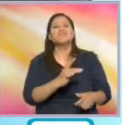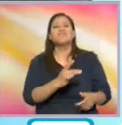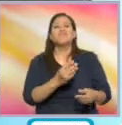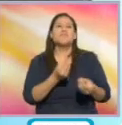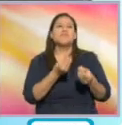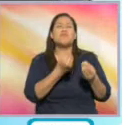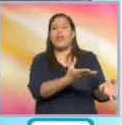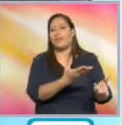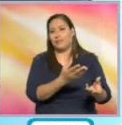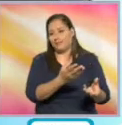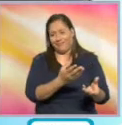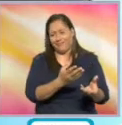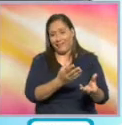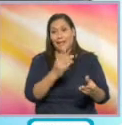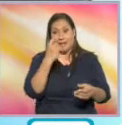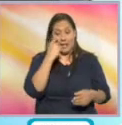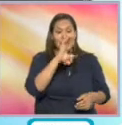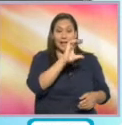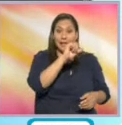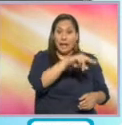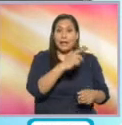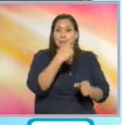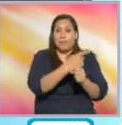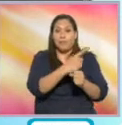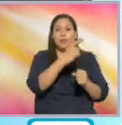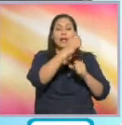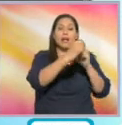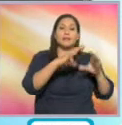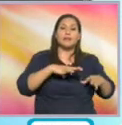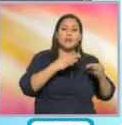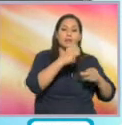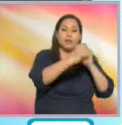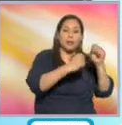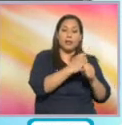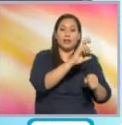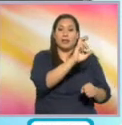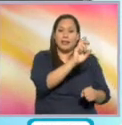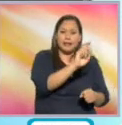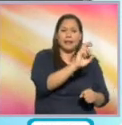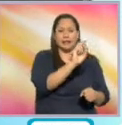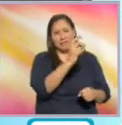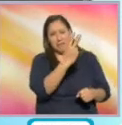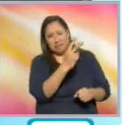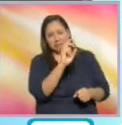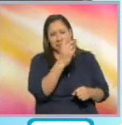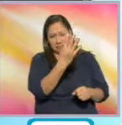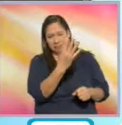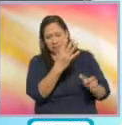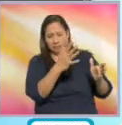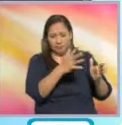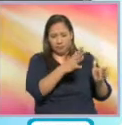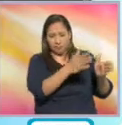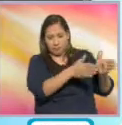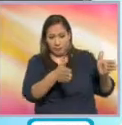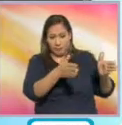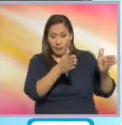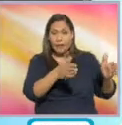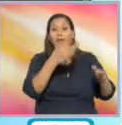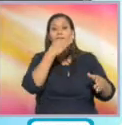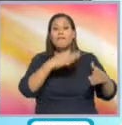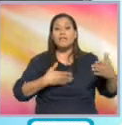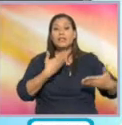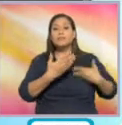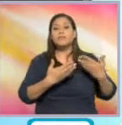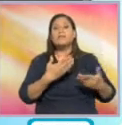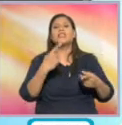Extranjera. piensen que Cannes se funda en los años 30, en 1932-34, se funda como un festival